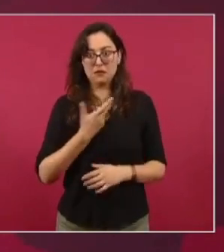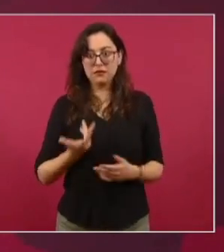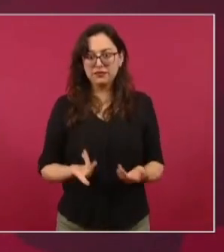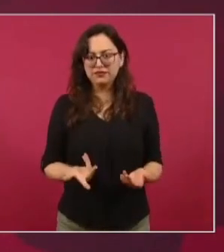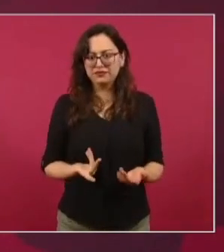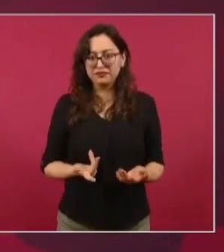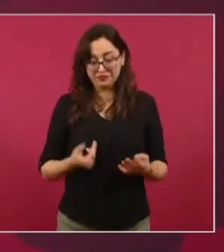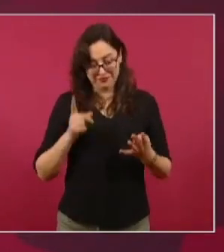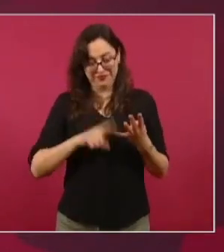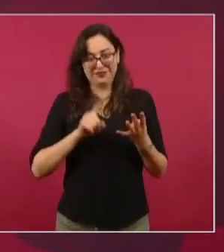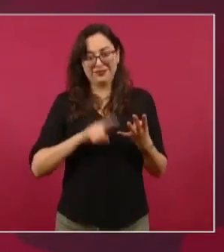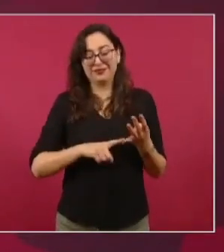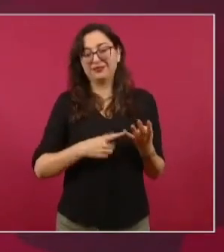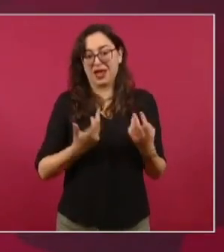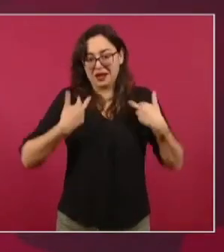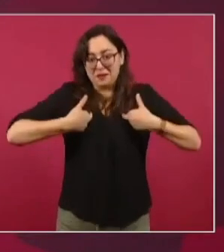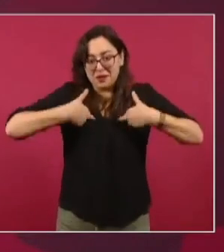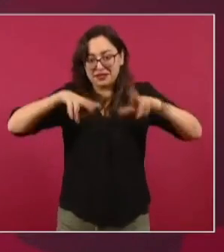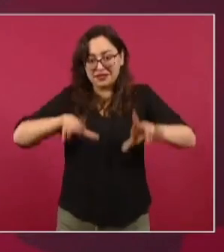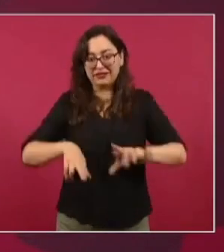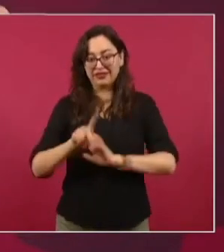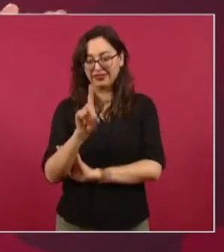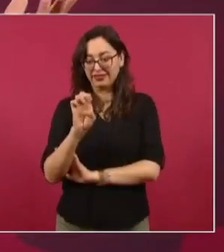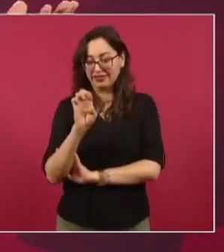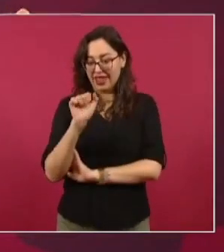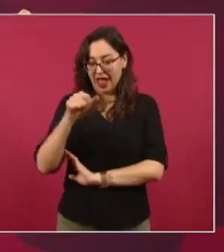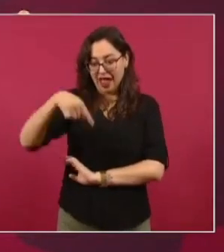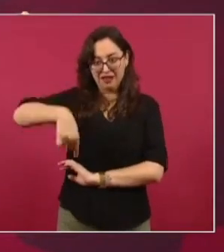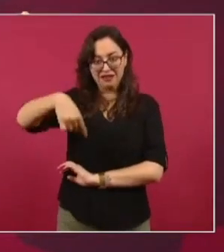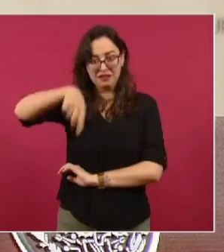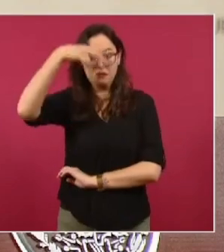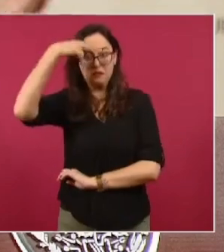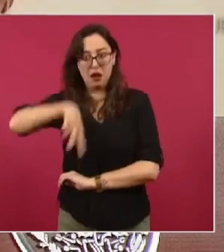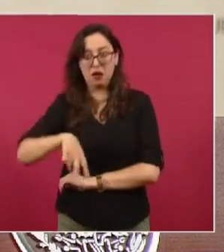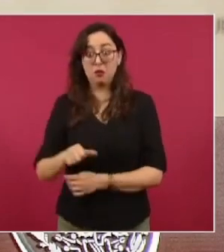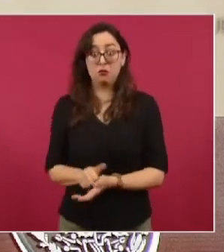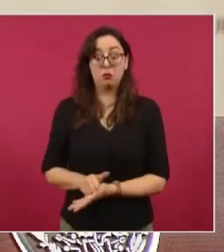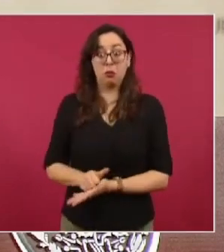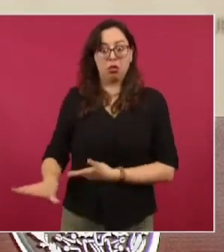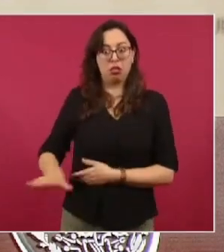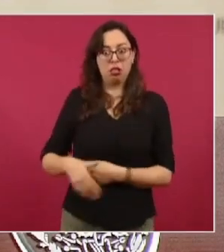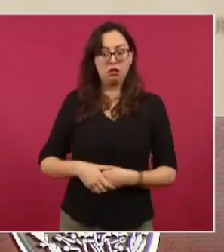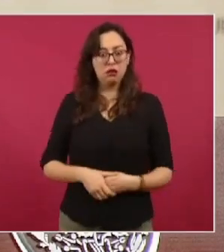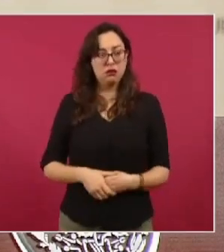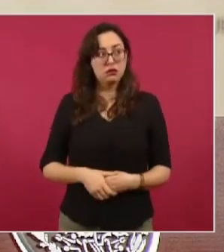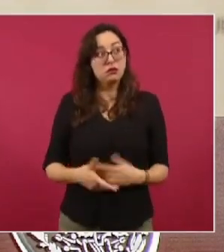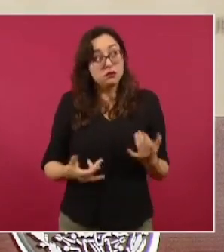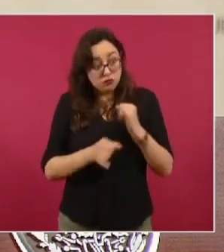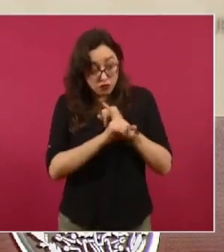del jefe de la DEA en México ¿qué pasó? ¿por qué no nos informan?